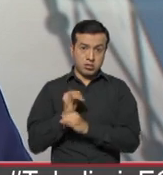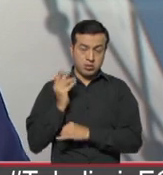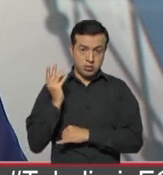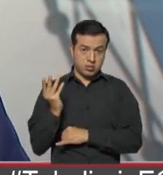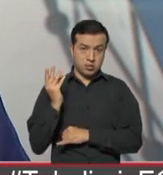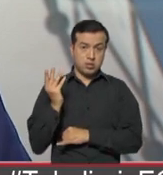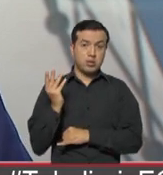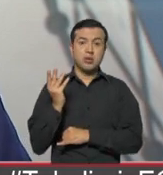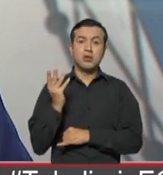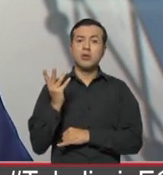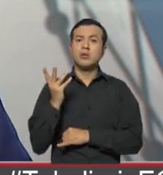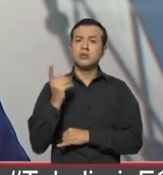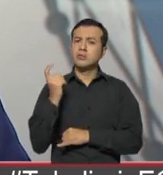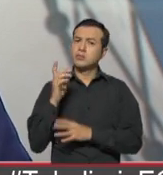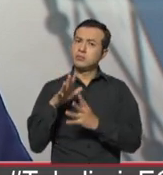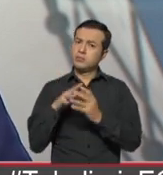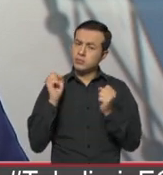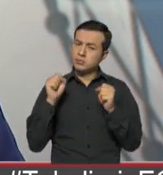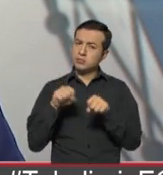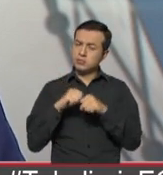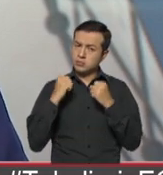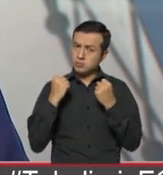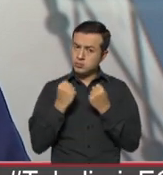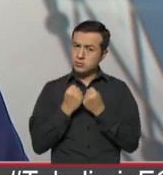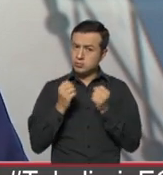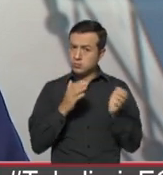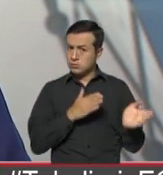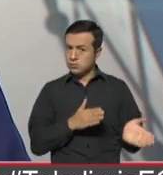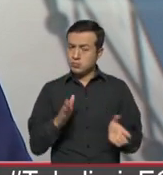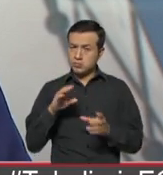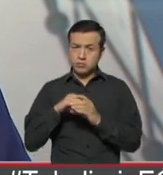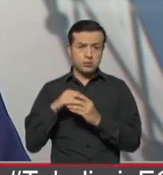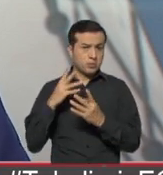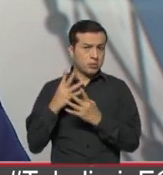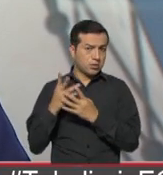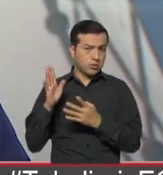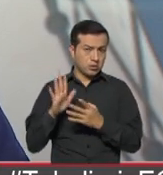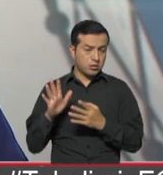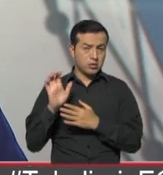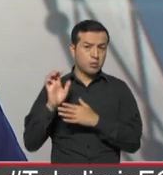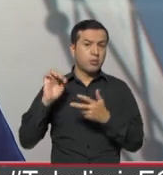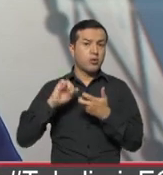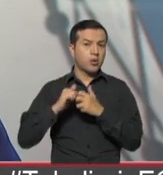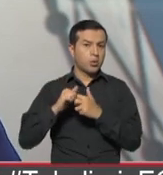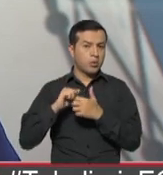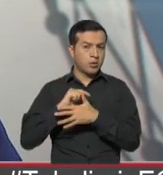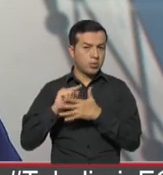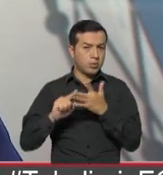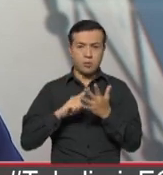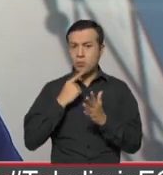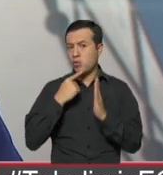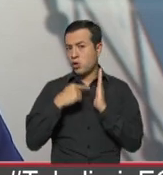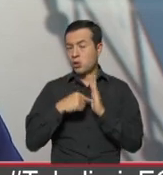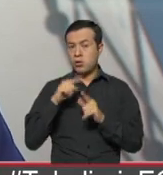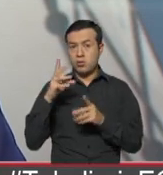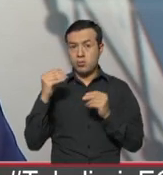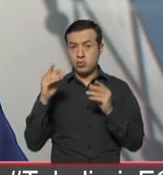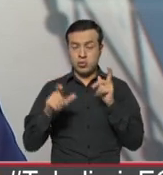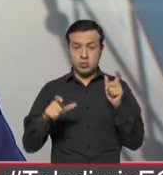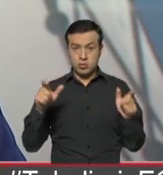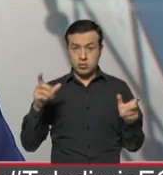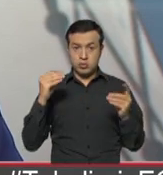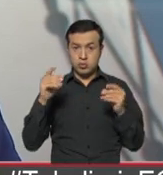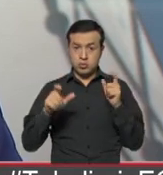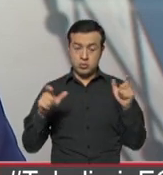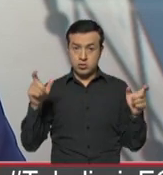Es decir, ¿qué hay que entender como sociedad de lo que sucede dentro de las cárceles y del problema estructural? Porque, por ejemplo, muchas de las personas que están dentro